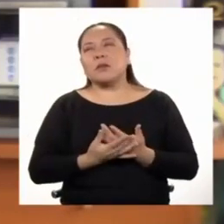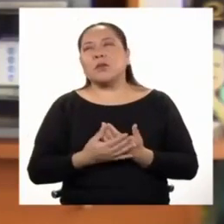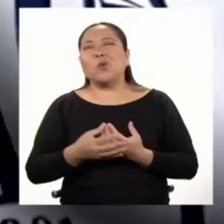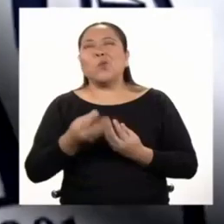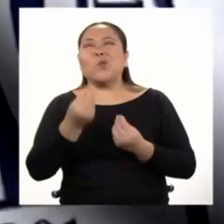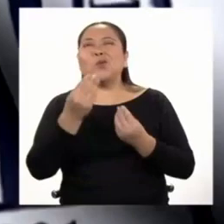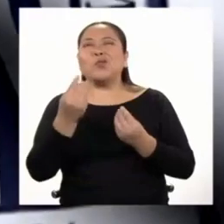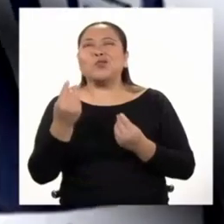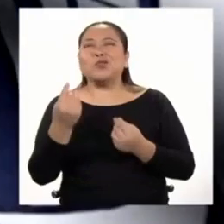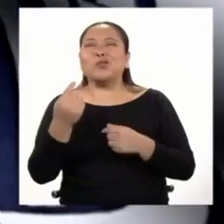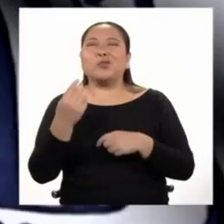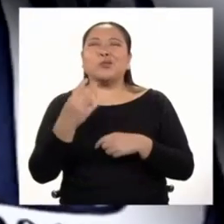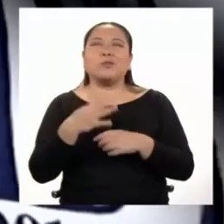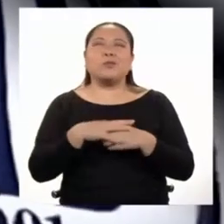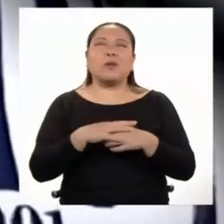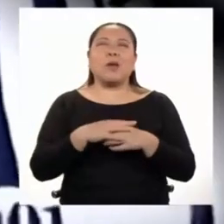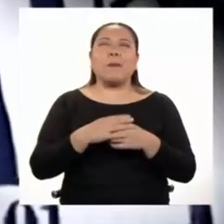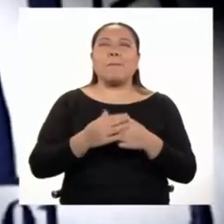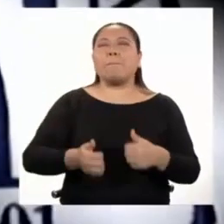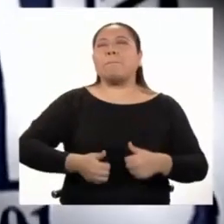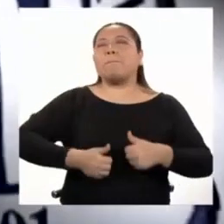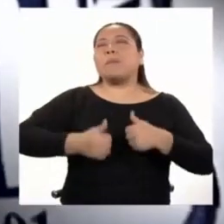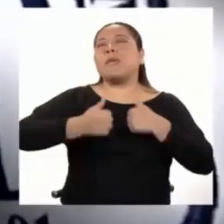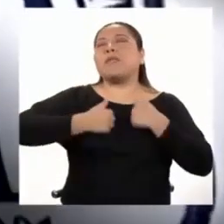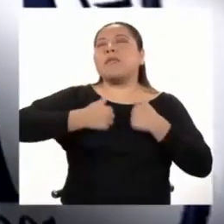carrera, ¿no?